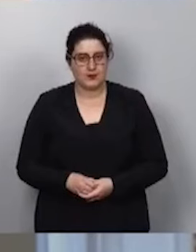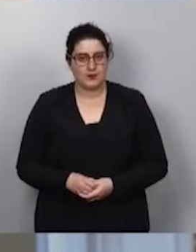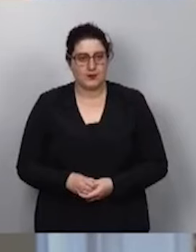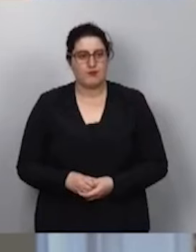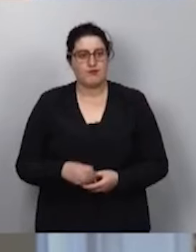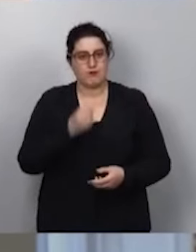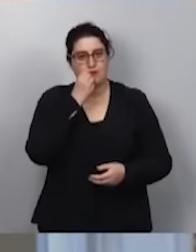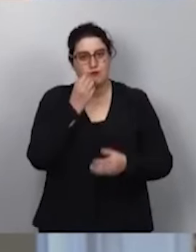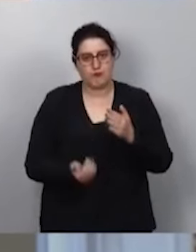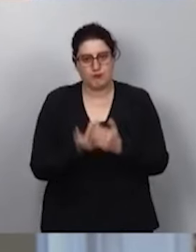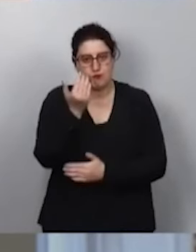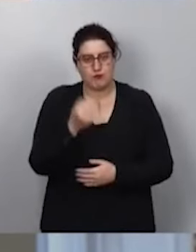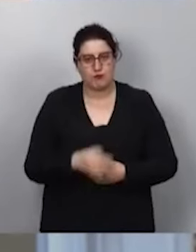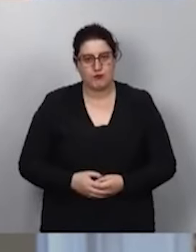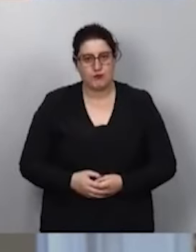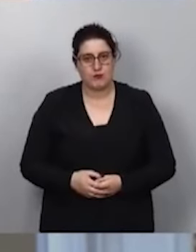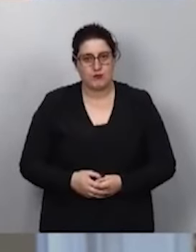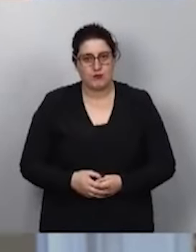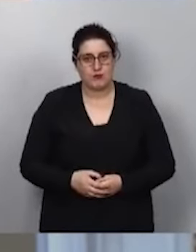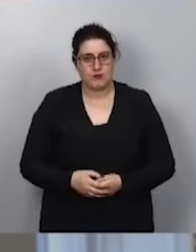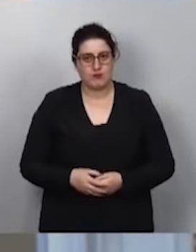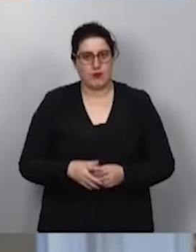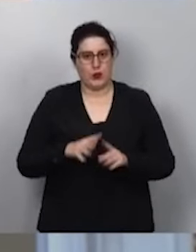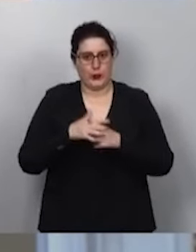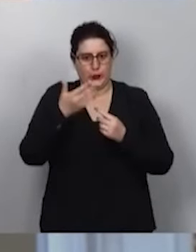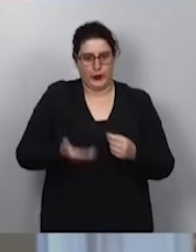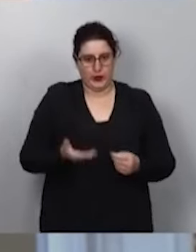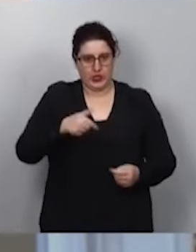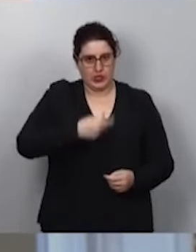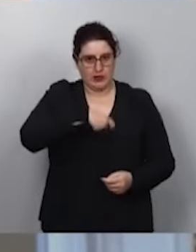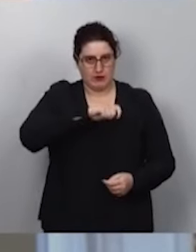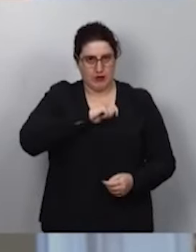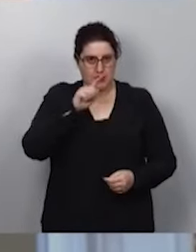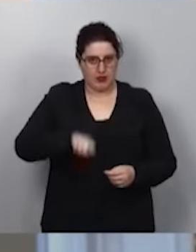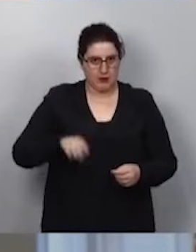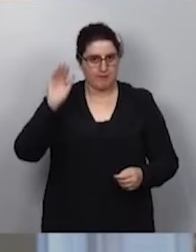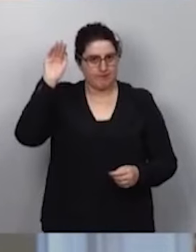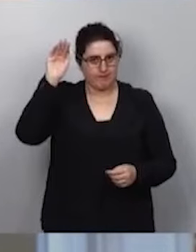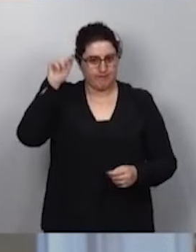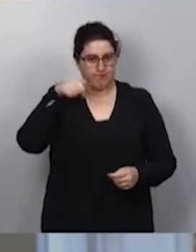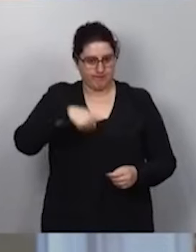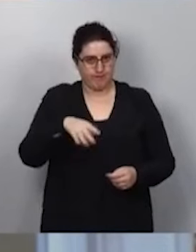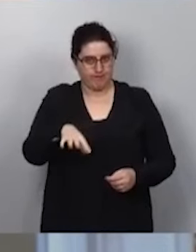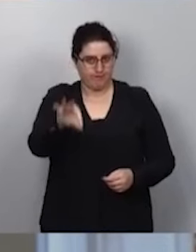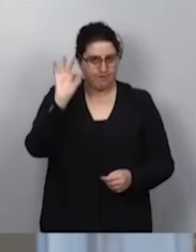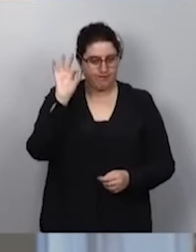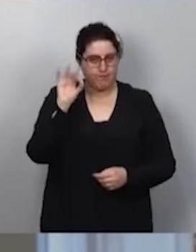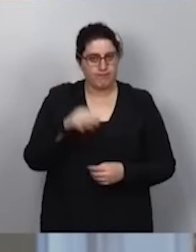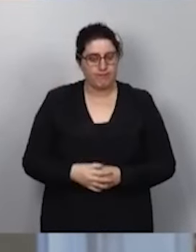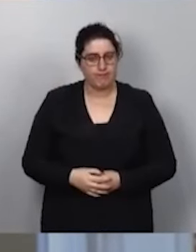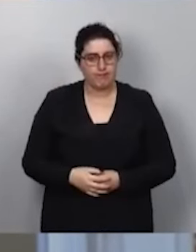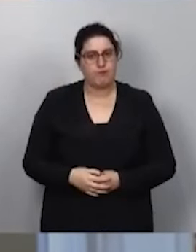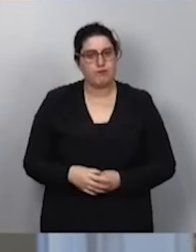Buenos días Eh dada la trascendencia nacional y también Internacional de la decisión que hoy vamos a adoptar me dirigiré